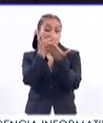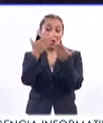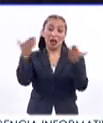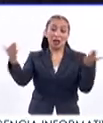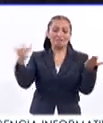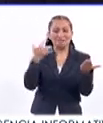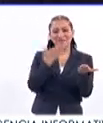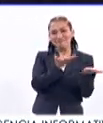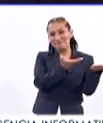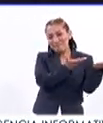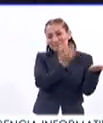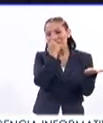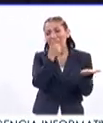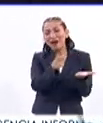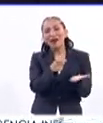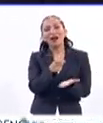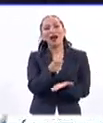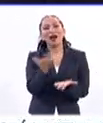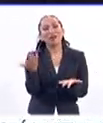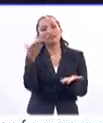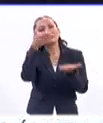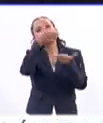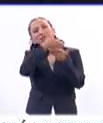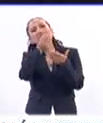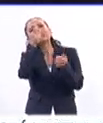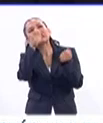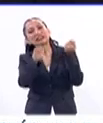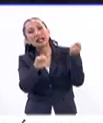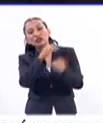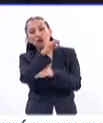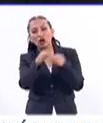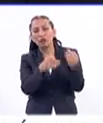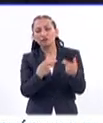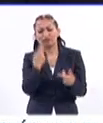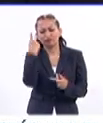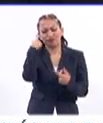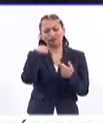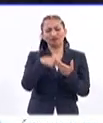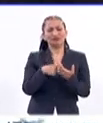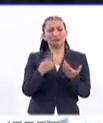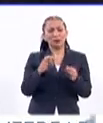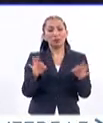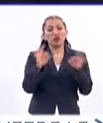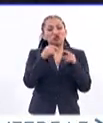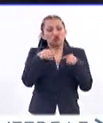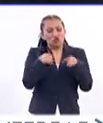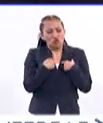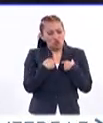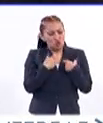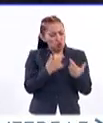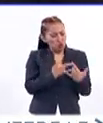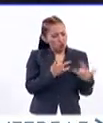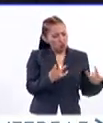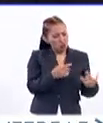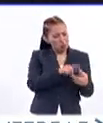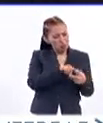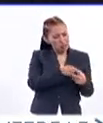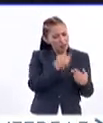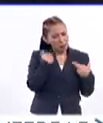muy amable para poder introducirnos a todas las preguntas importantes, de dónde